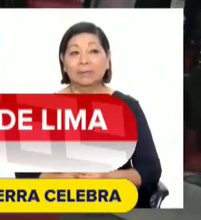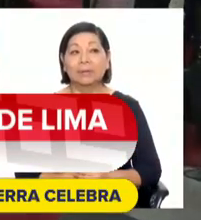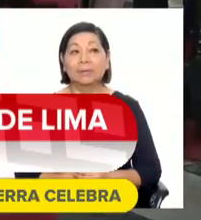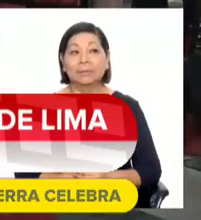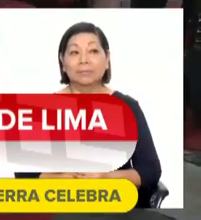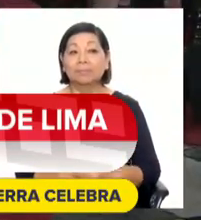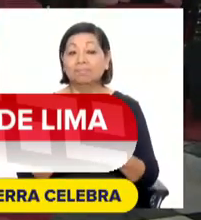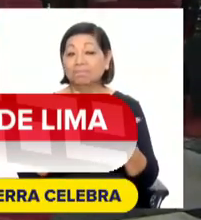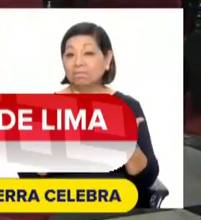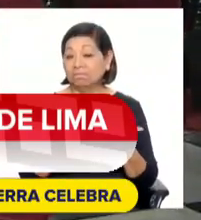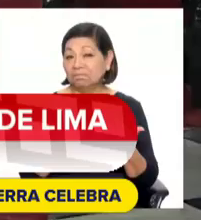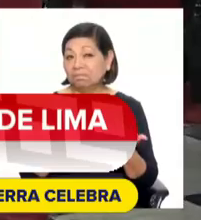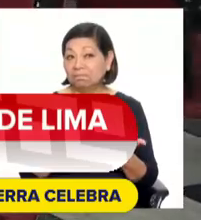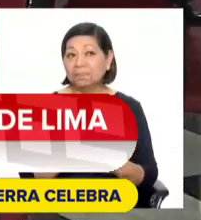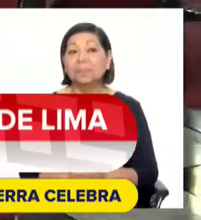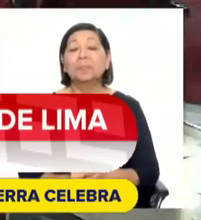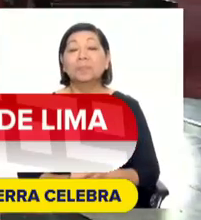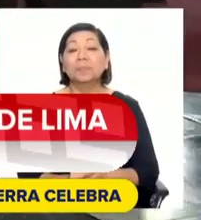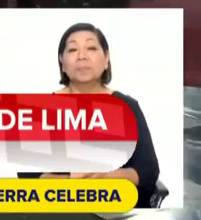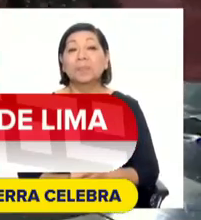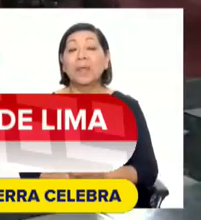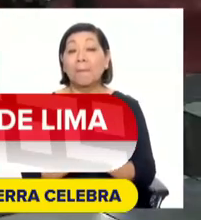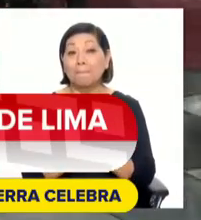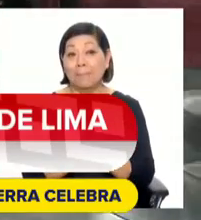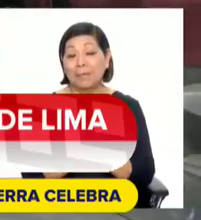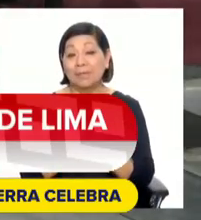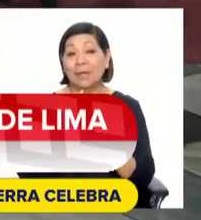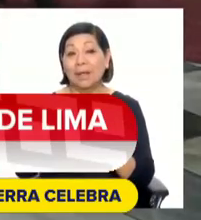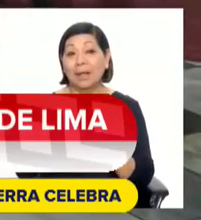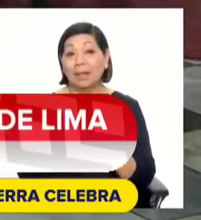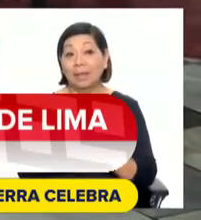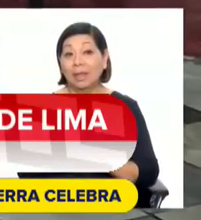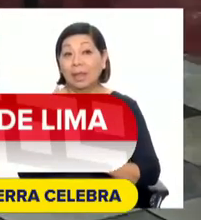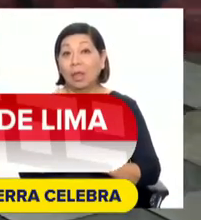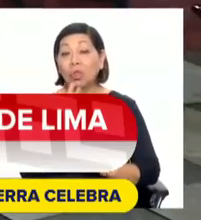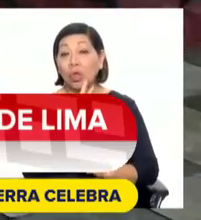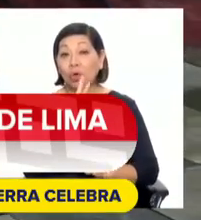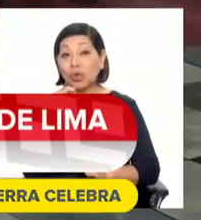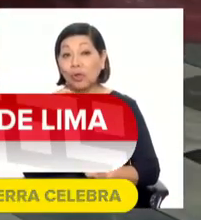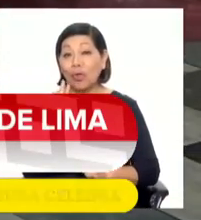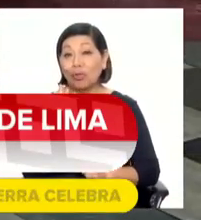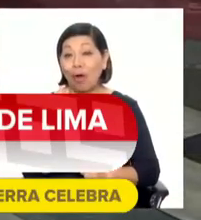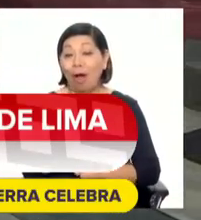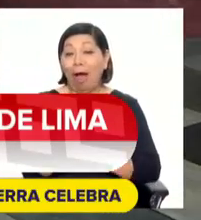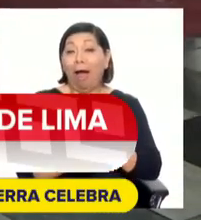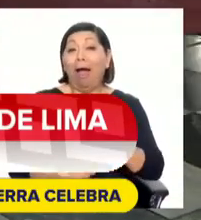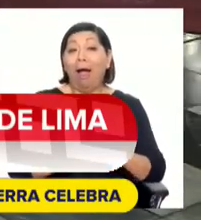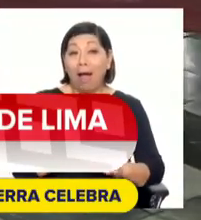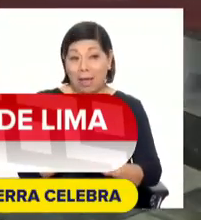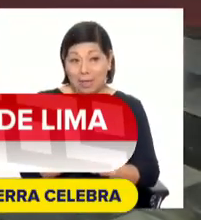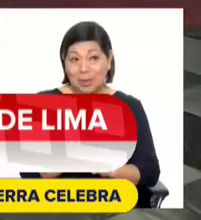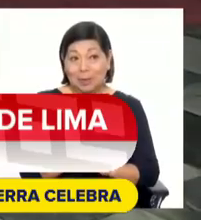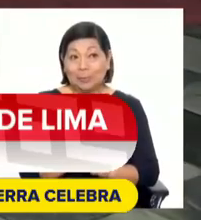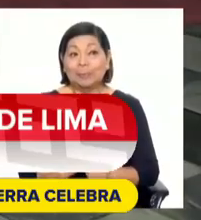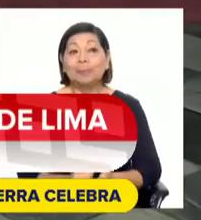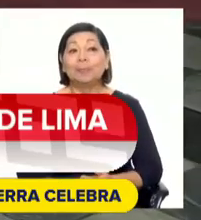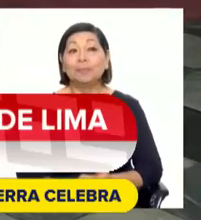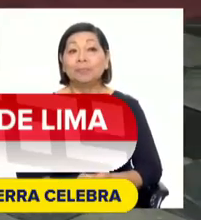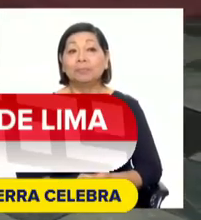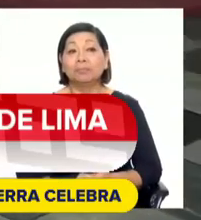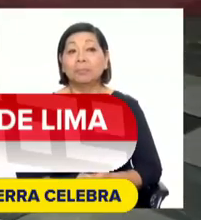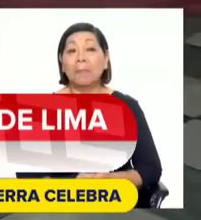hemos visto al congresista Jorge Martí Corena, Carol Paredes, Héctor Ventura también, quien se animó a dar